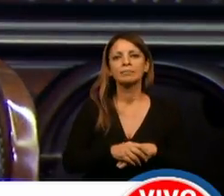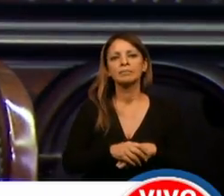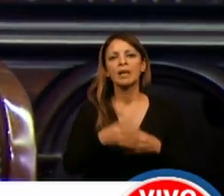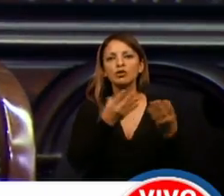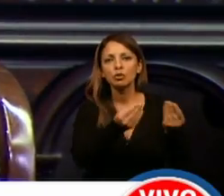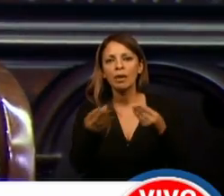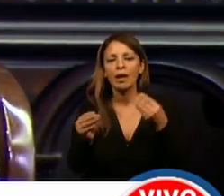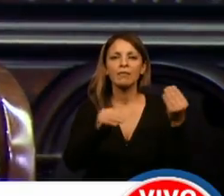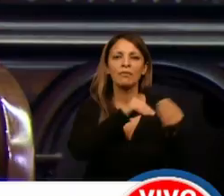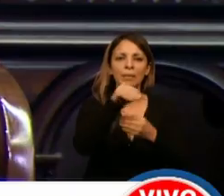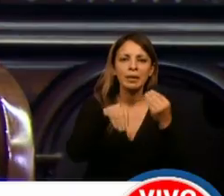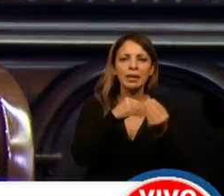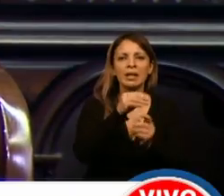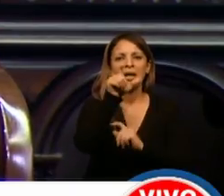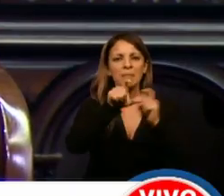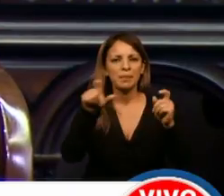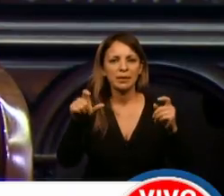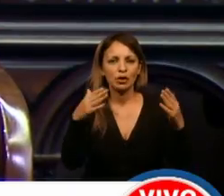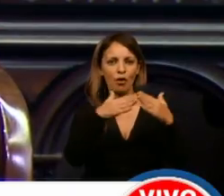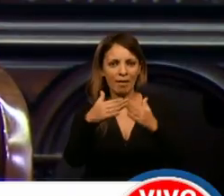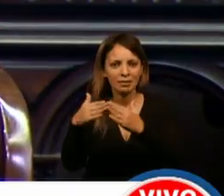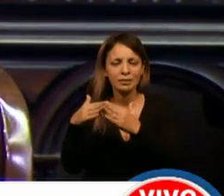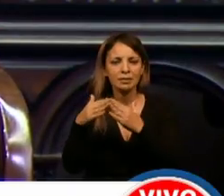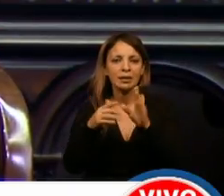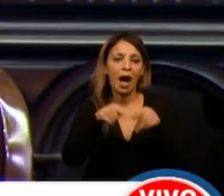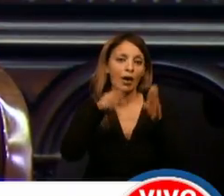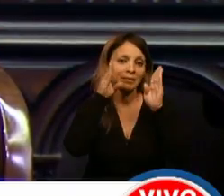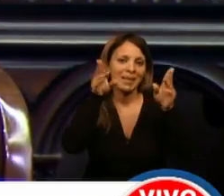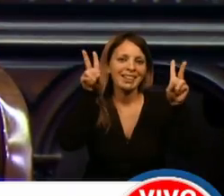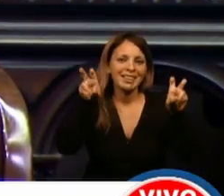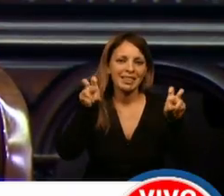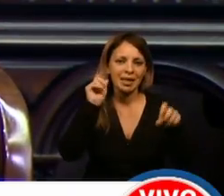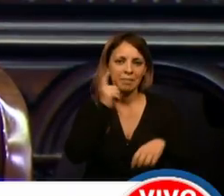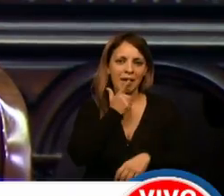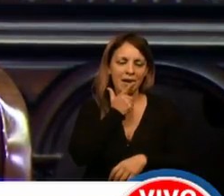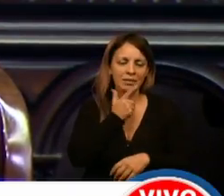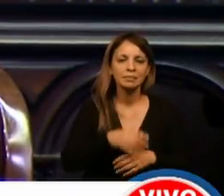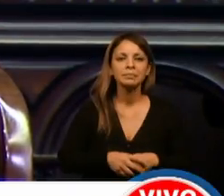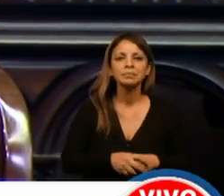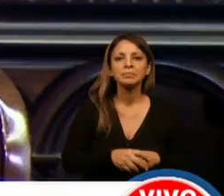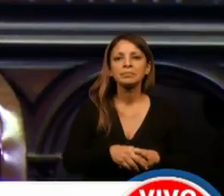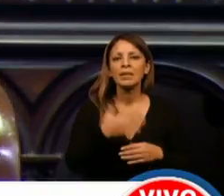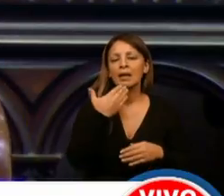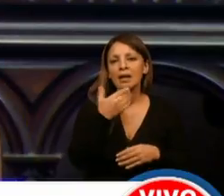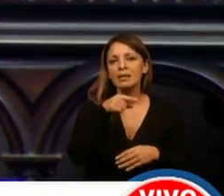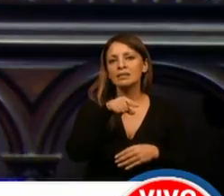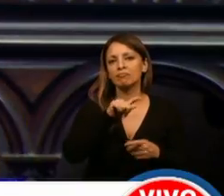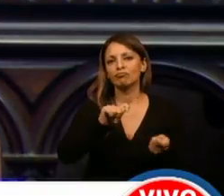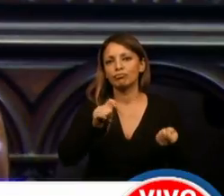los usuarios en este caso particularmente con la tarifa del gas a través de la renovación de este